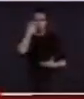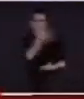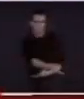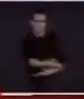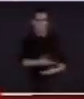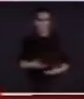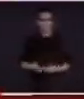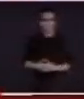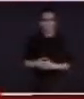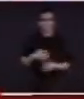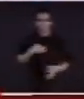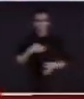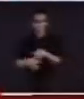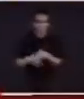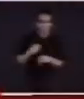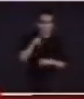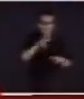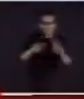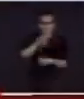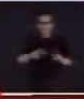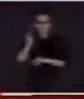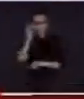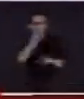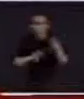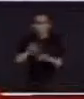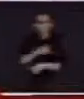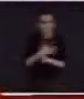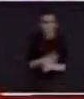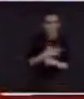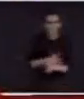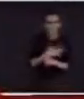Todo el día buscando chiquilla pa' jugar al teto.